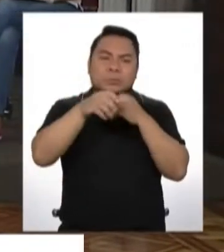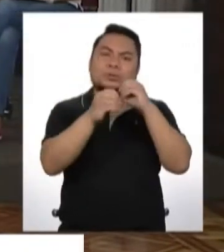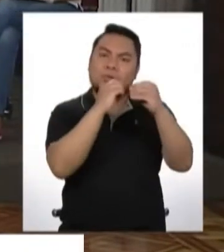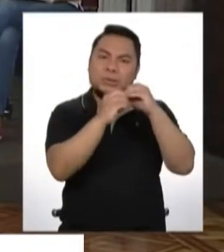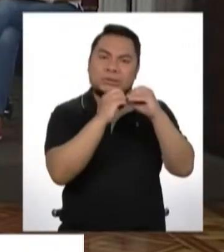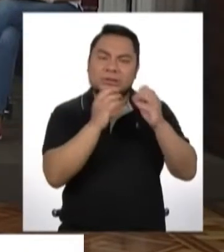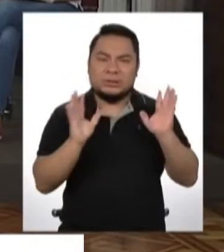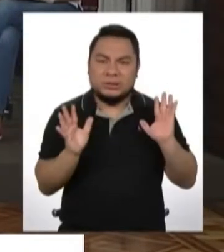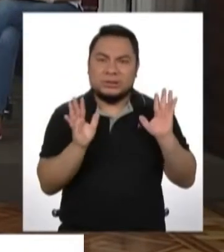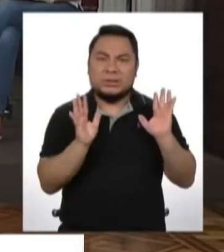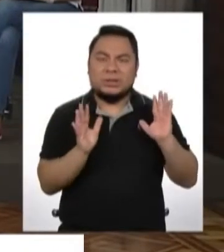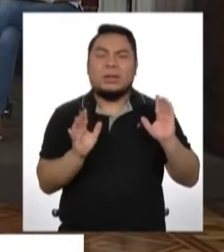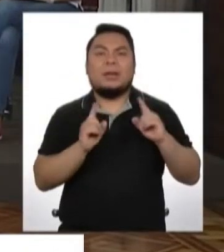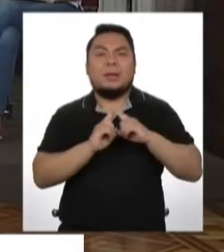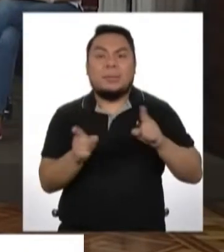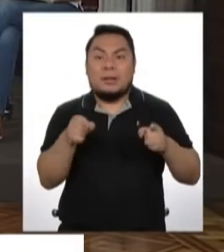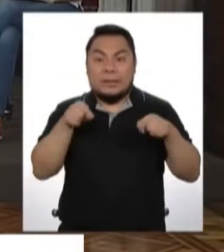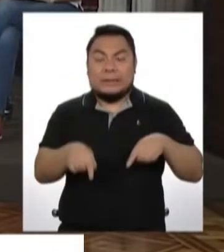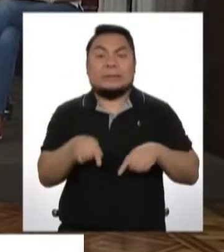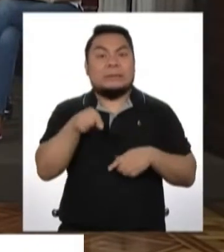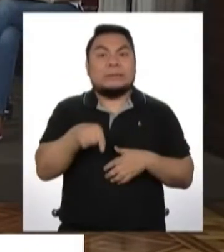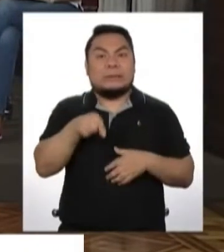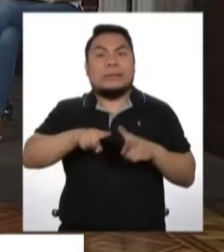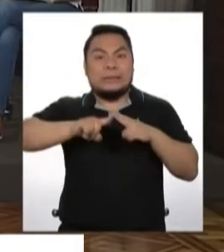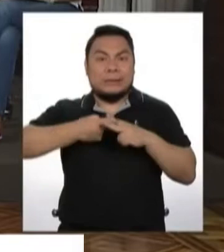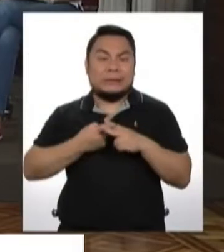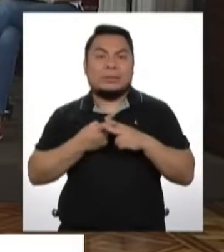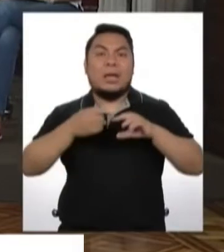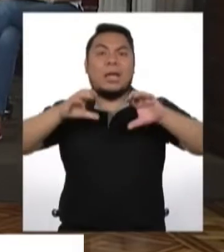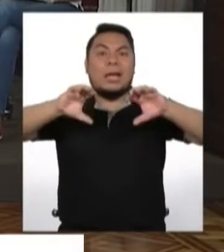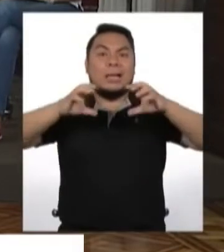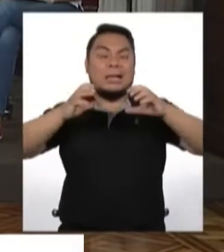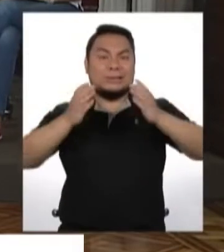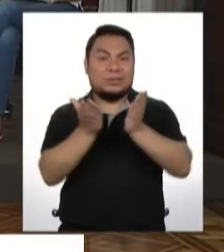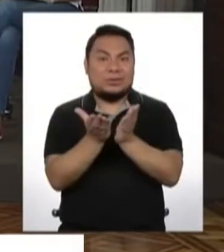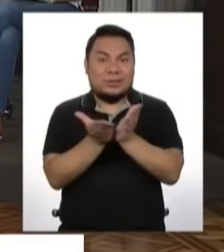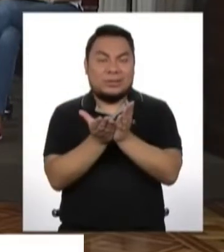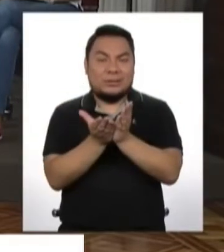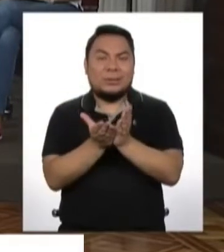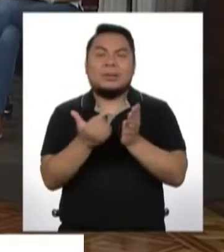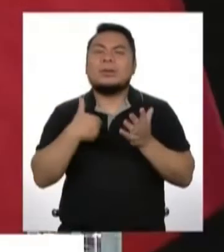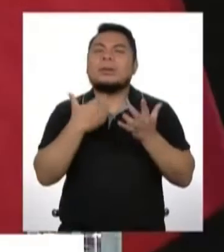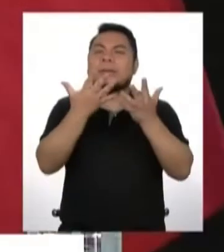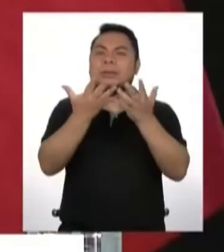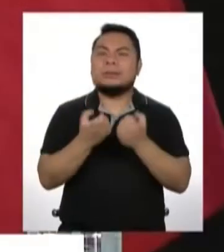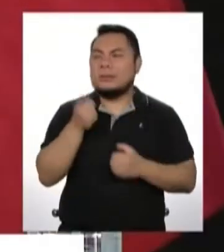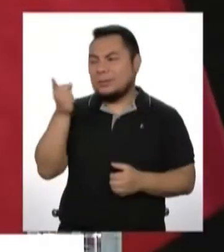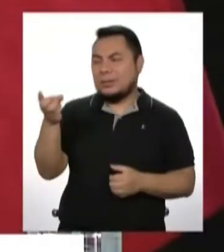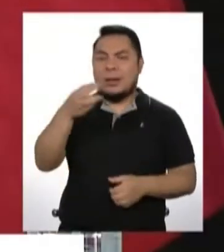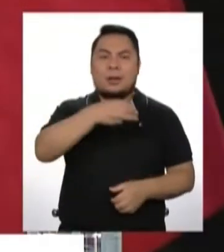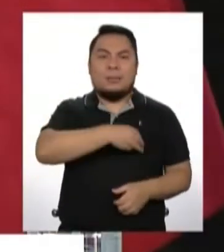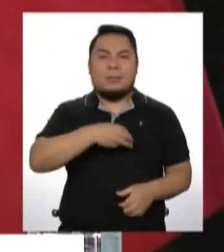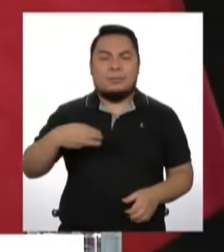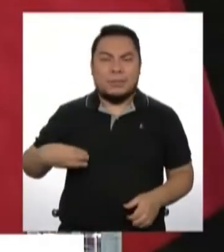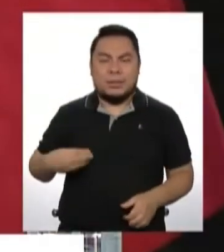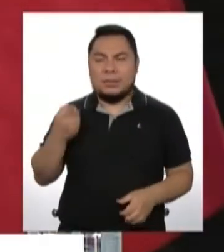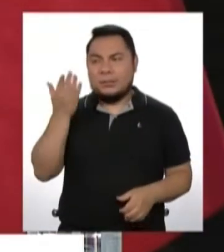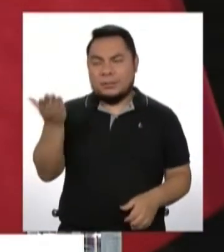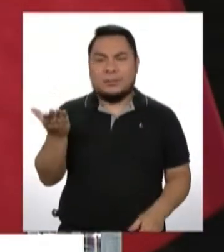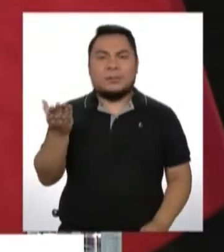inicio de clases escolares, yo quisiera que Martín, el